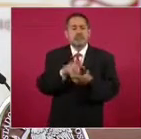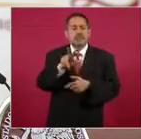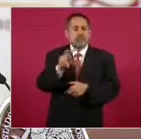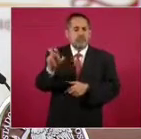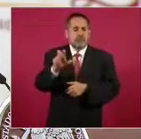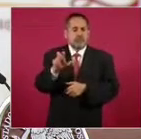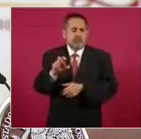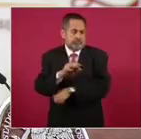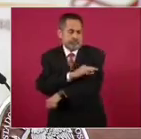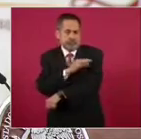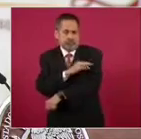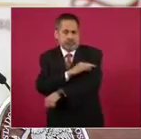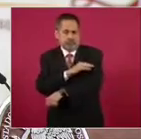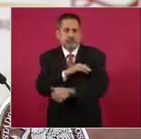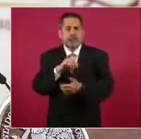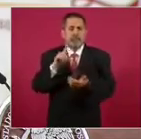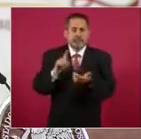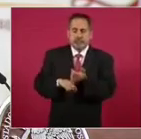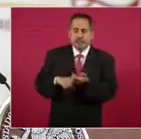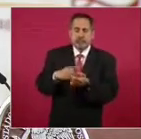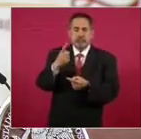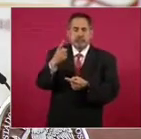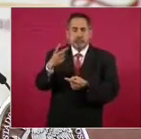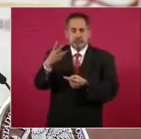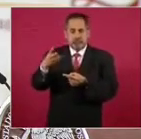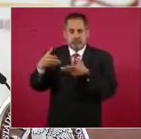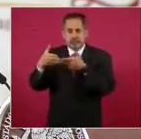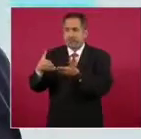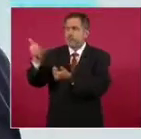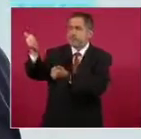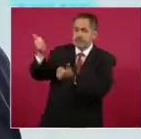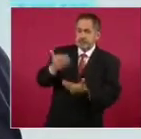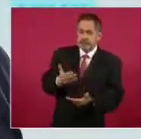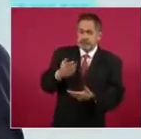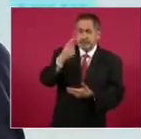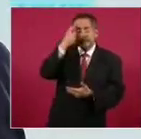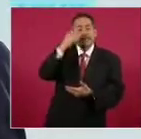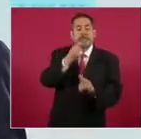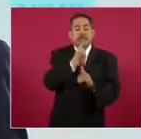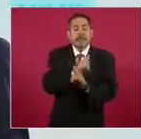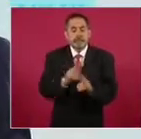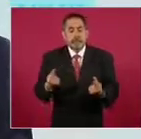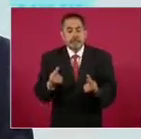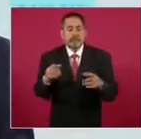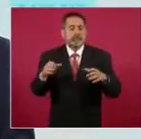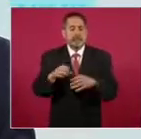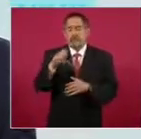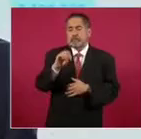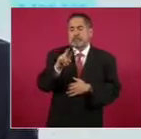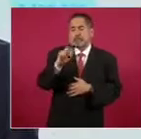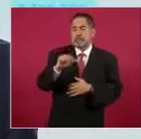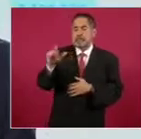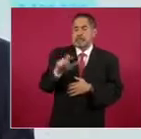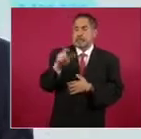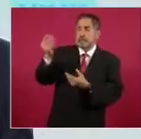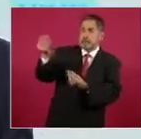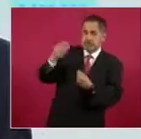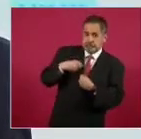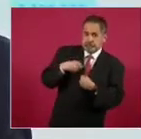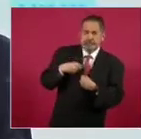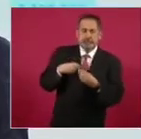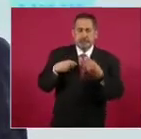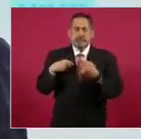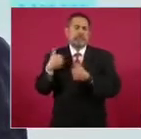3.028.800 del tercer embarque de la vacuna pediátrica que viene por el mecanismo COVAX. Ya solo nos restaría